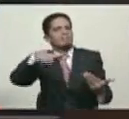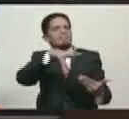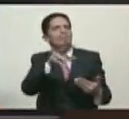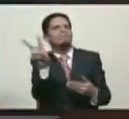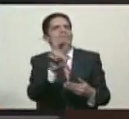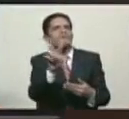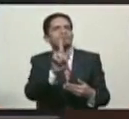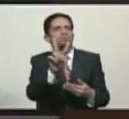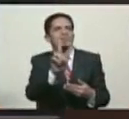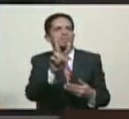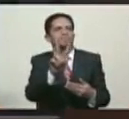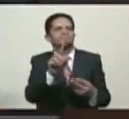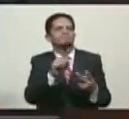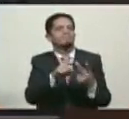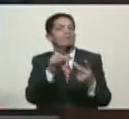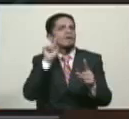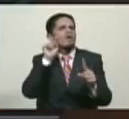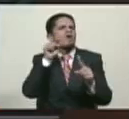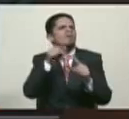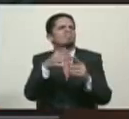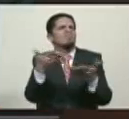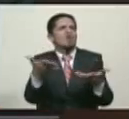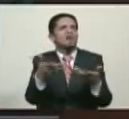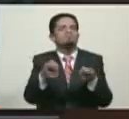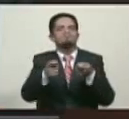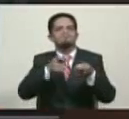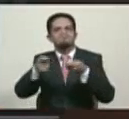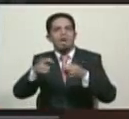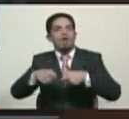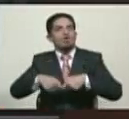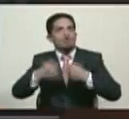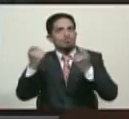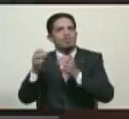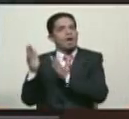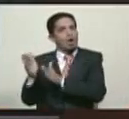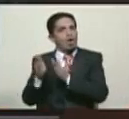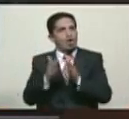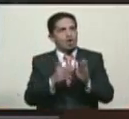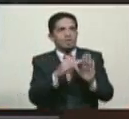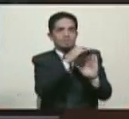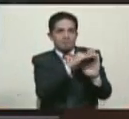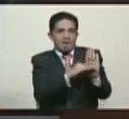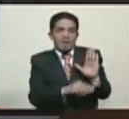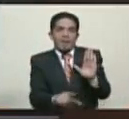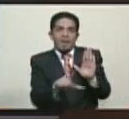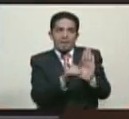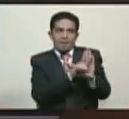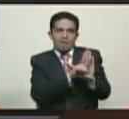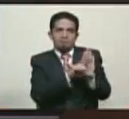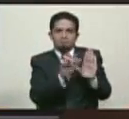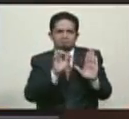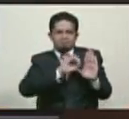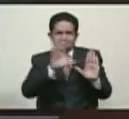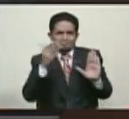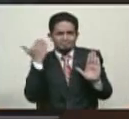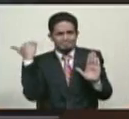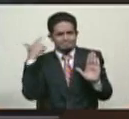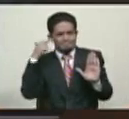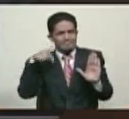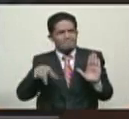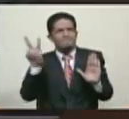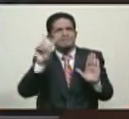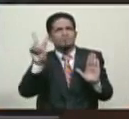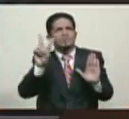venezolano y el objetivo de provocar la ruptura del orden constitucional debidamente establecido en el país.